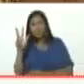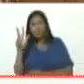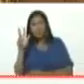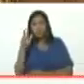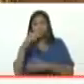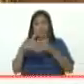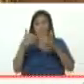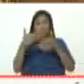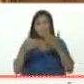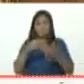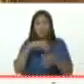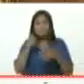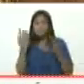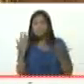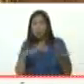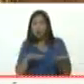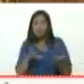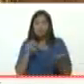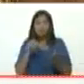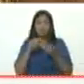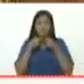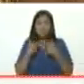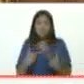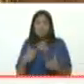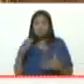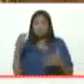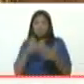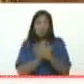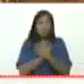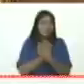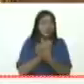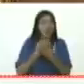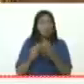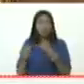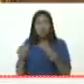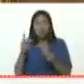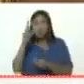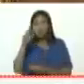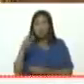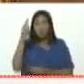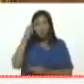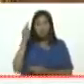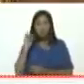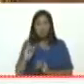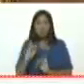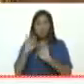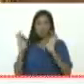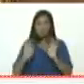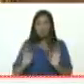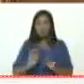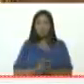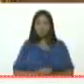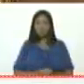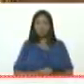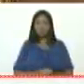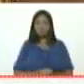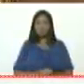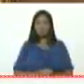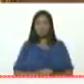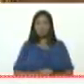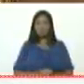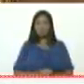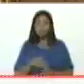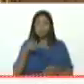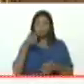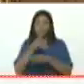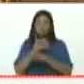Van centenares de muertos, de desaparecidos, de secuestrados. Todos los días, en un genocidio